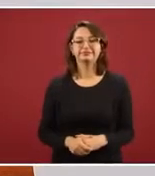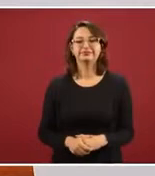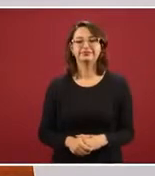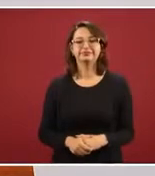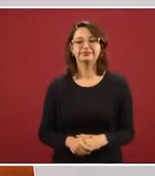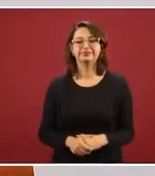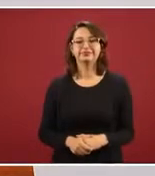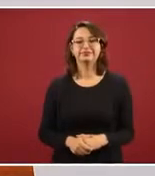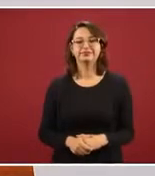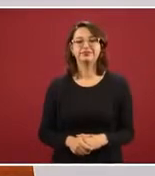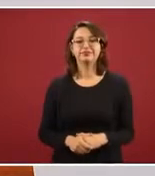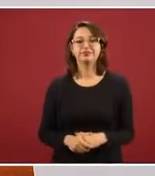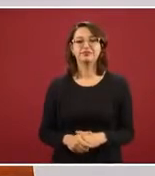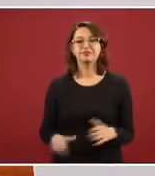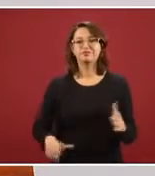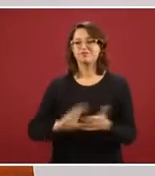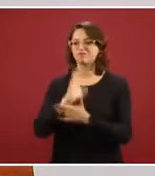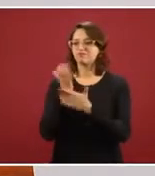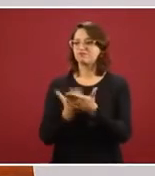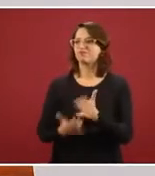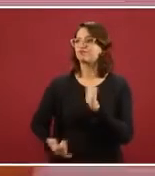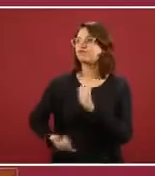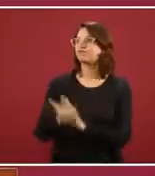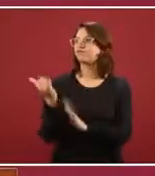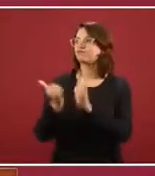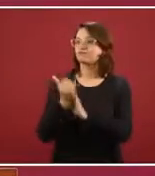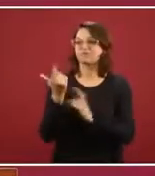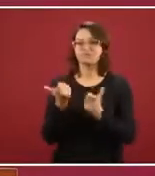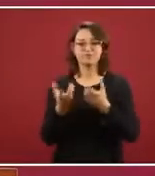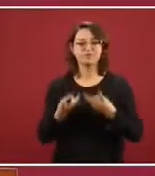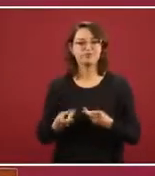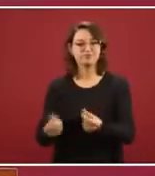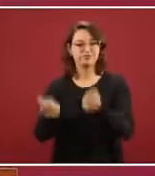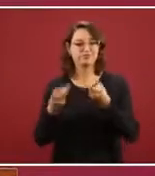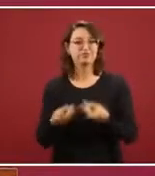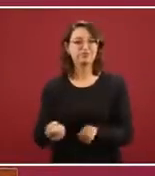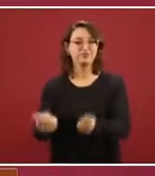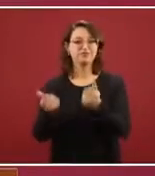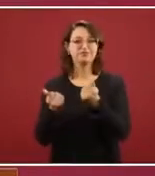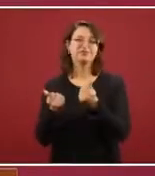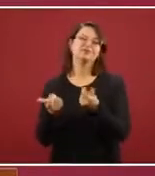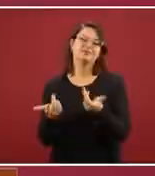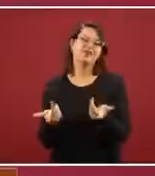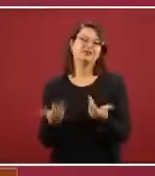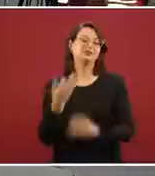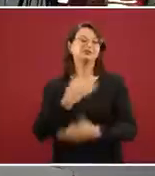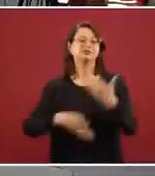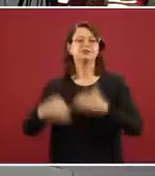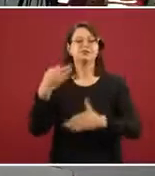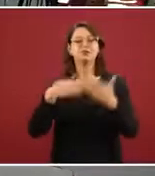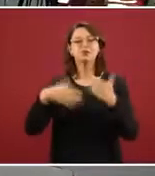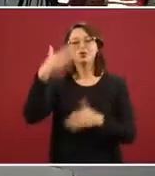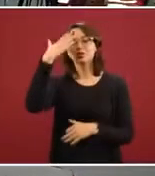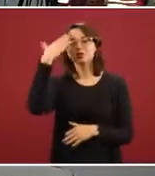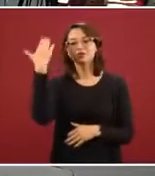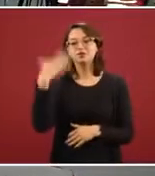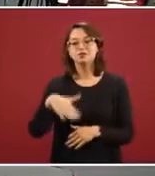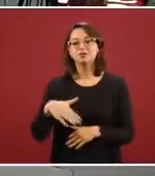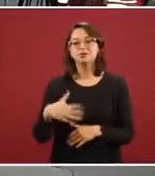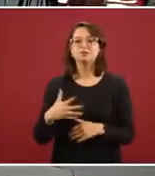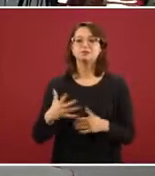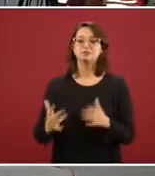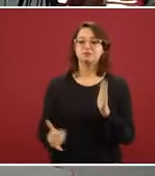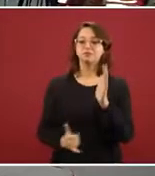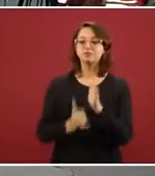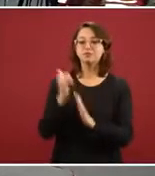de la construcción y todos sabemos qué pues construir